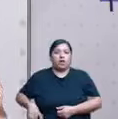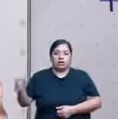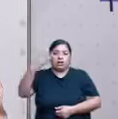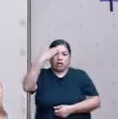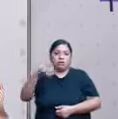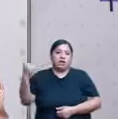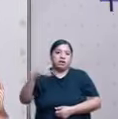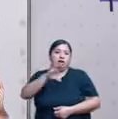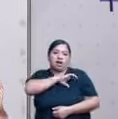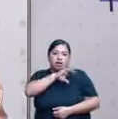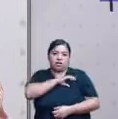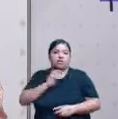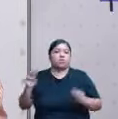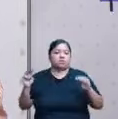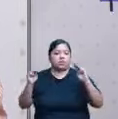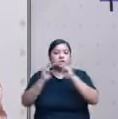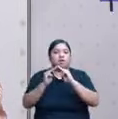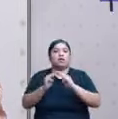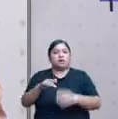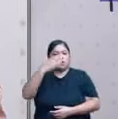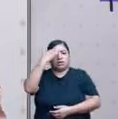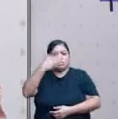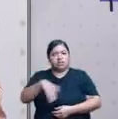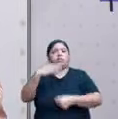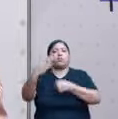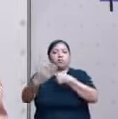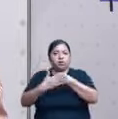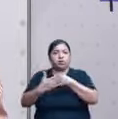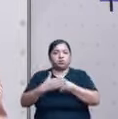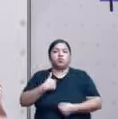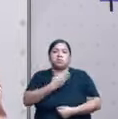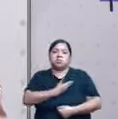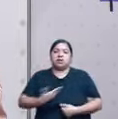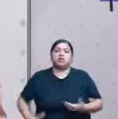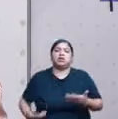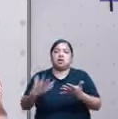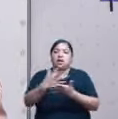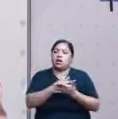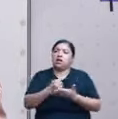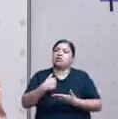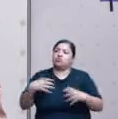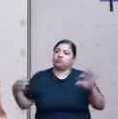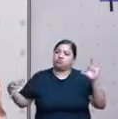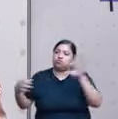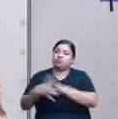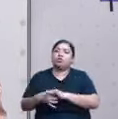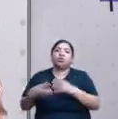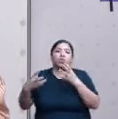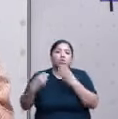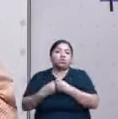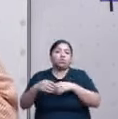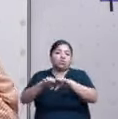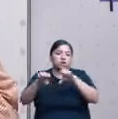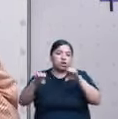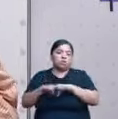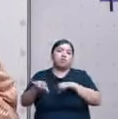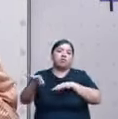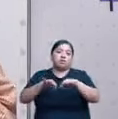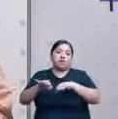Mixquiahuala y que sepa que en Mixquiahuala va a tener un presidente aliado, un presidente que va a trabajar hombro con hombro y que seguro estoy que